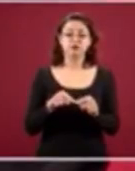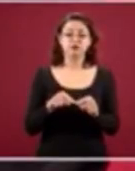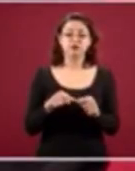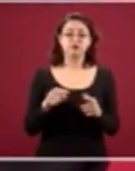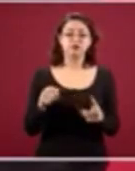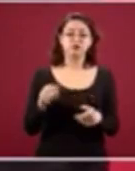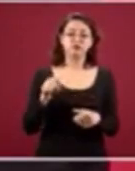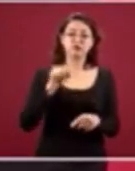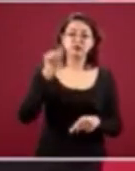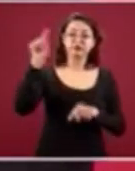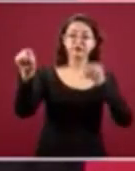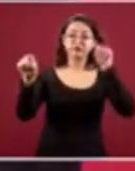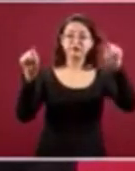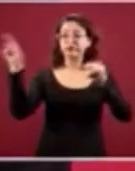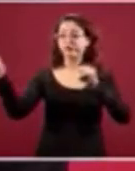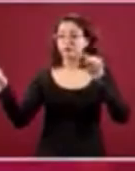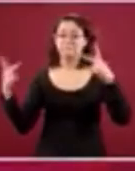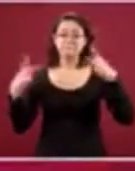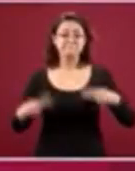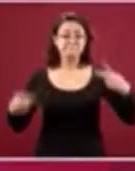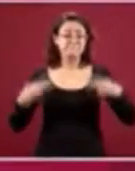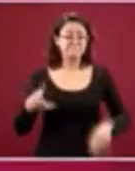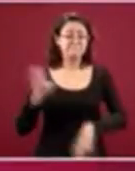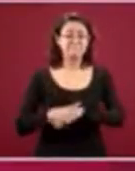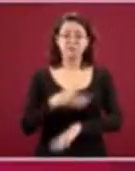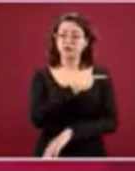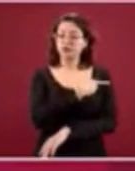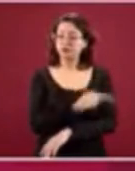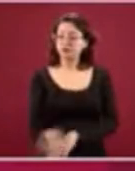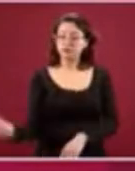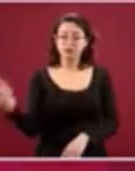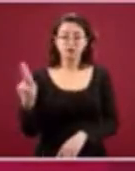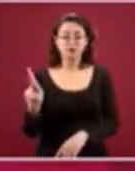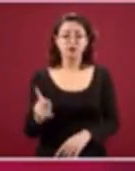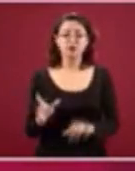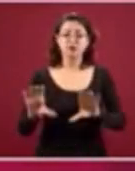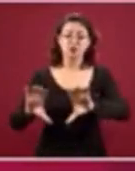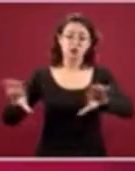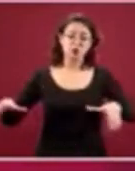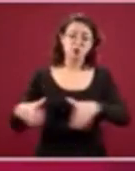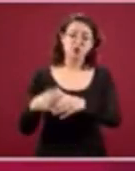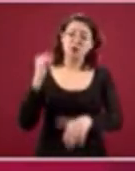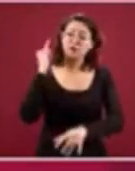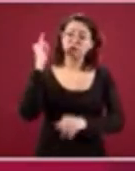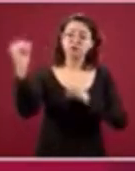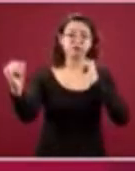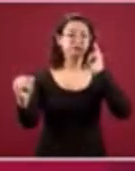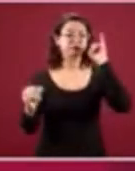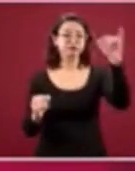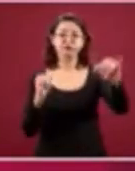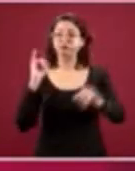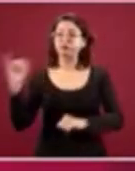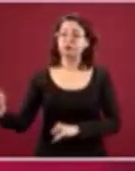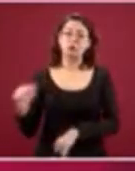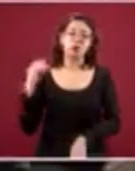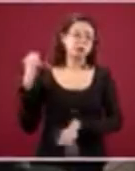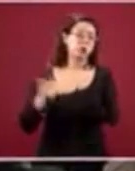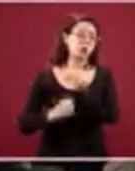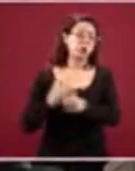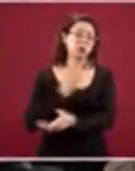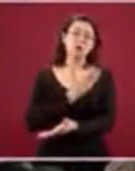los más pobres de México, las comunidades más apartadas, marginadas.